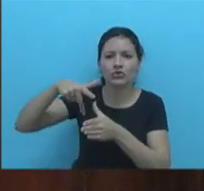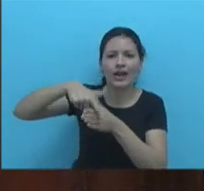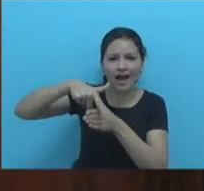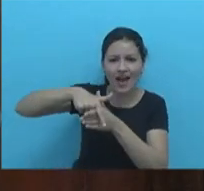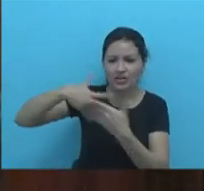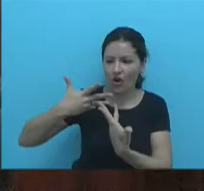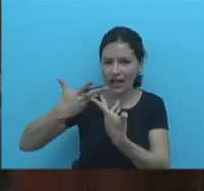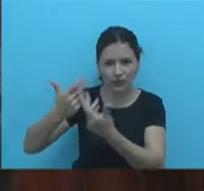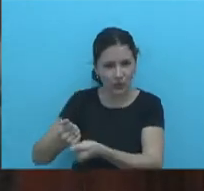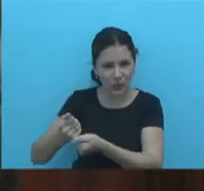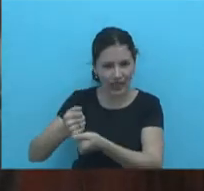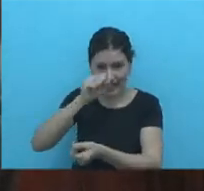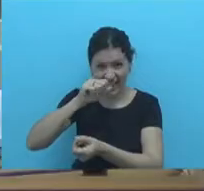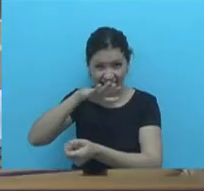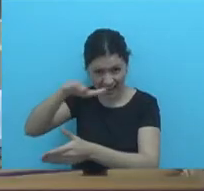Diputada.